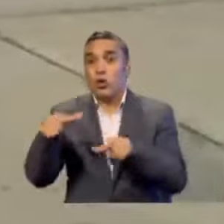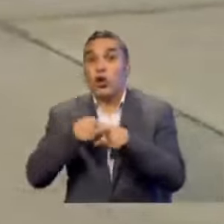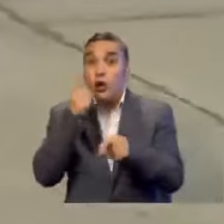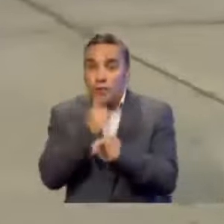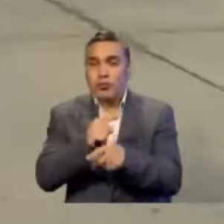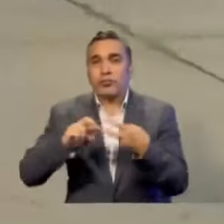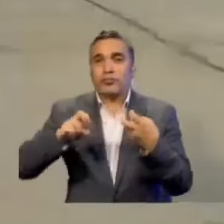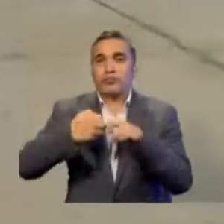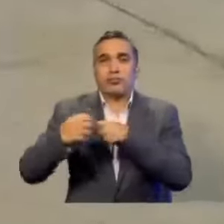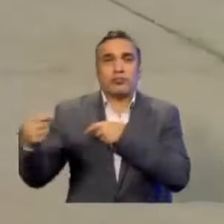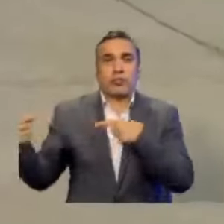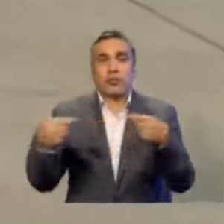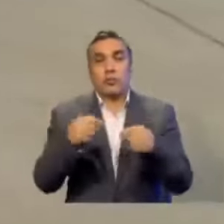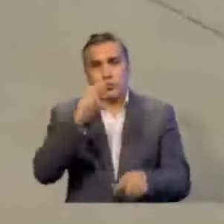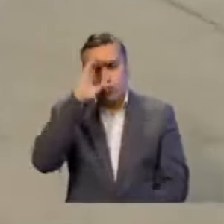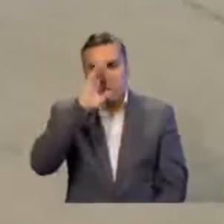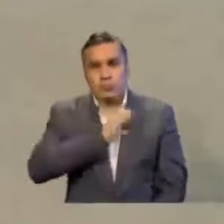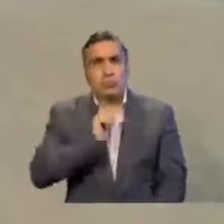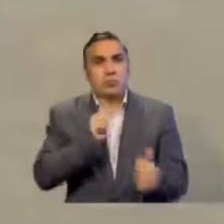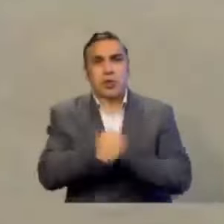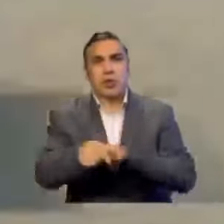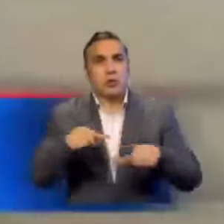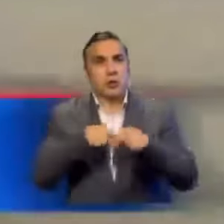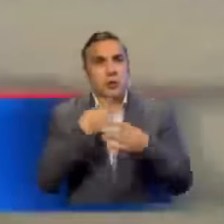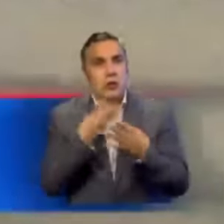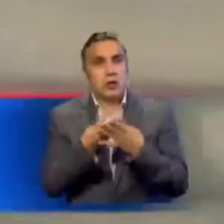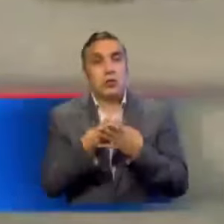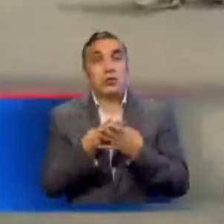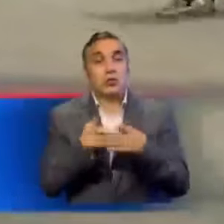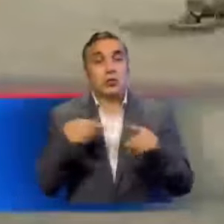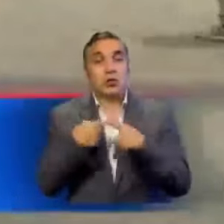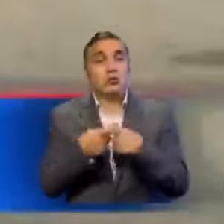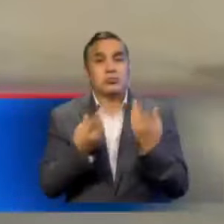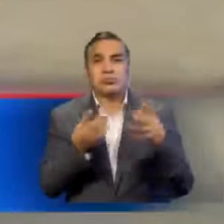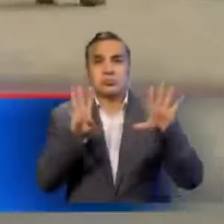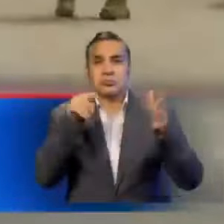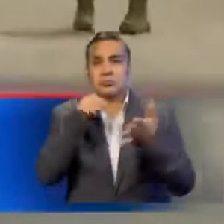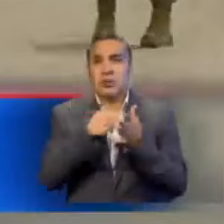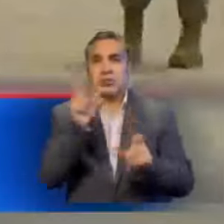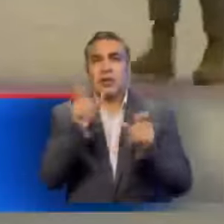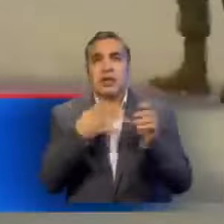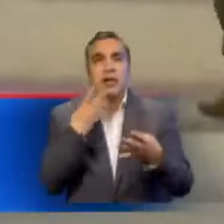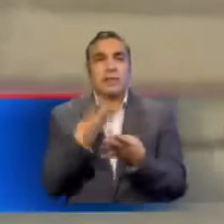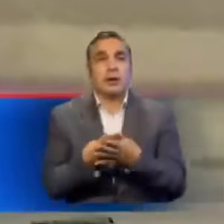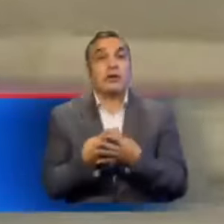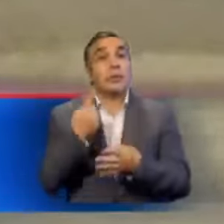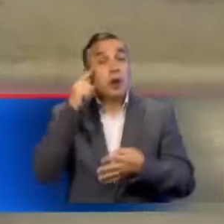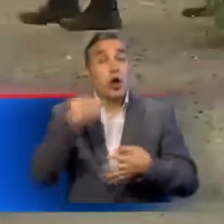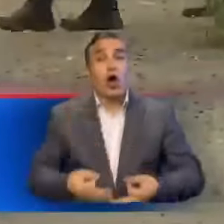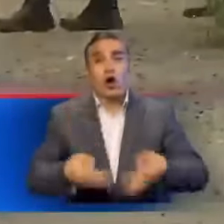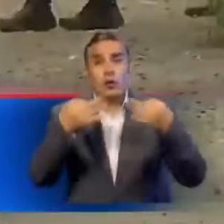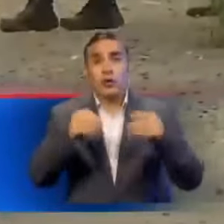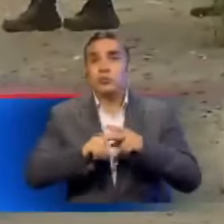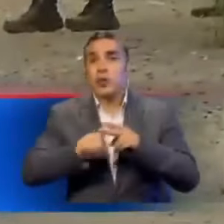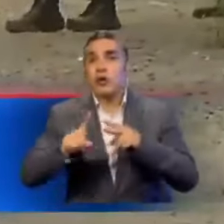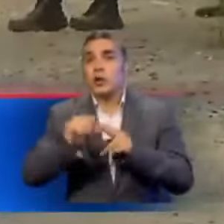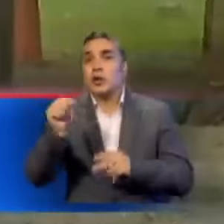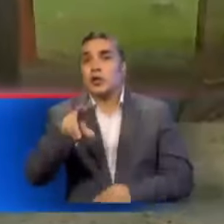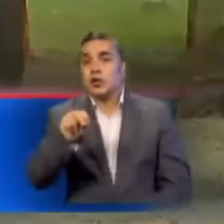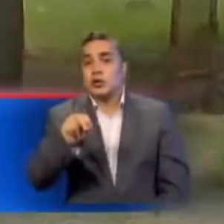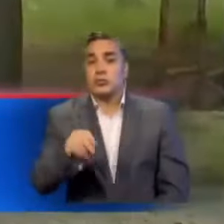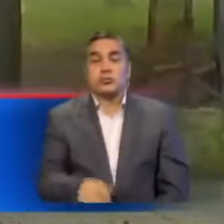disturbios. Policías recorrían los alrededores de la cárcel que alberga cerca de 9.000 reclusos para confirmar la fuga de presos.